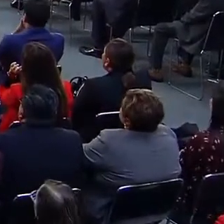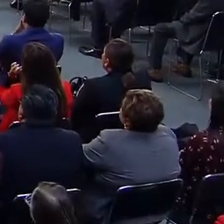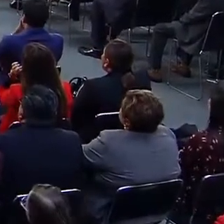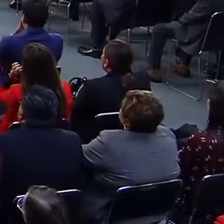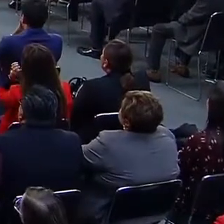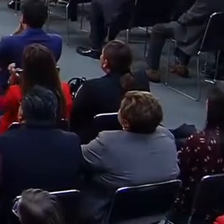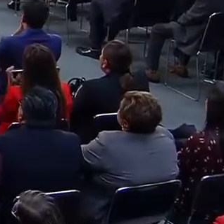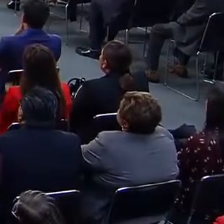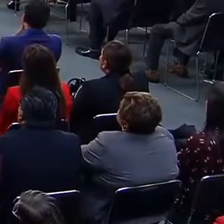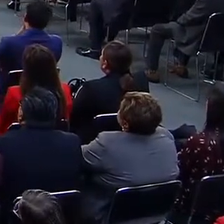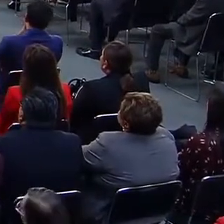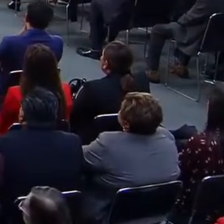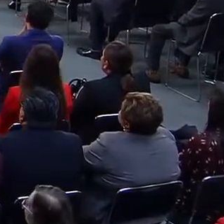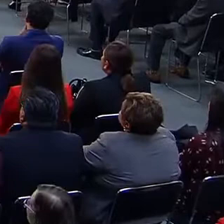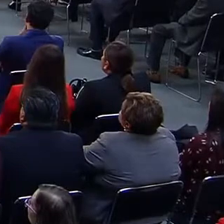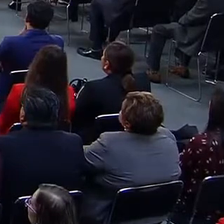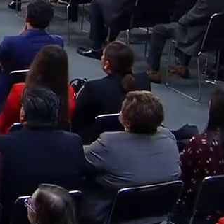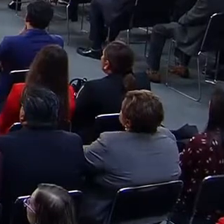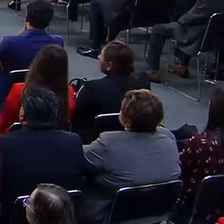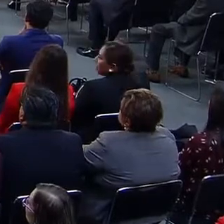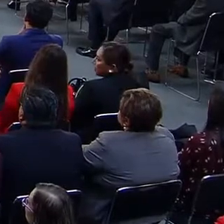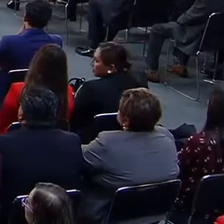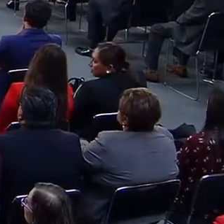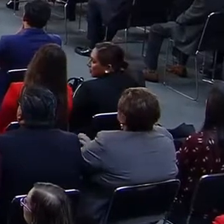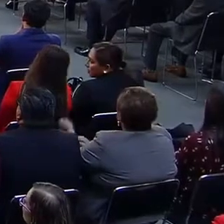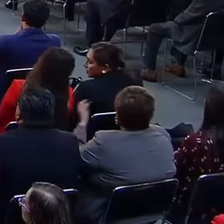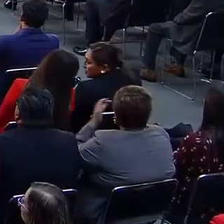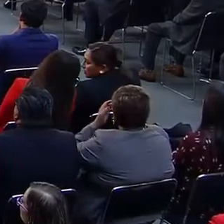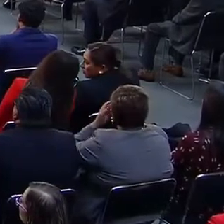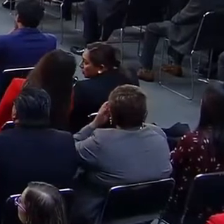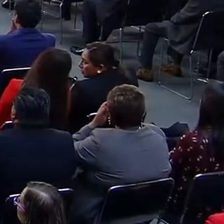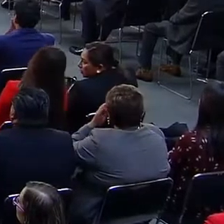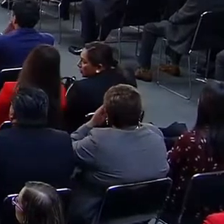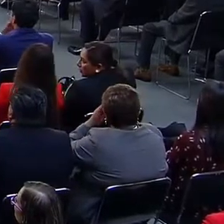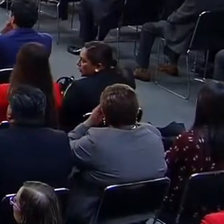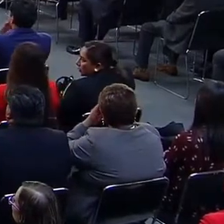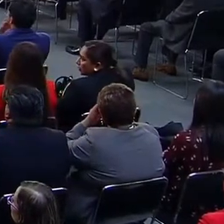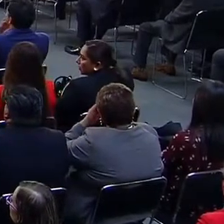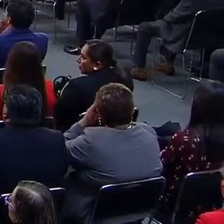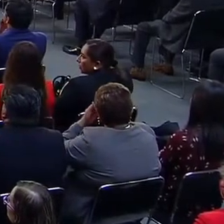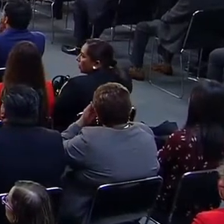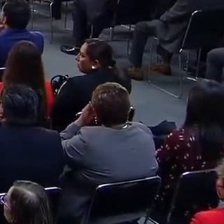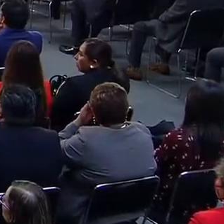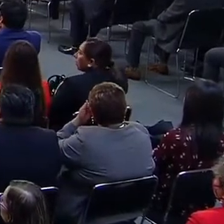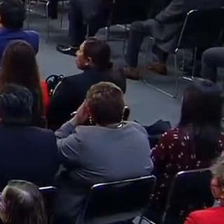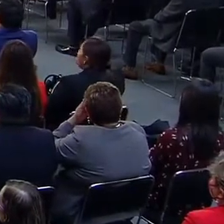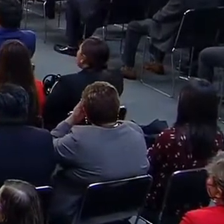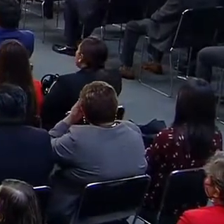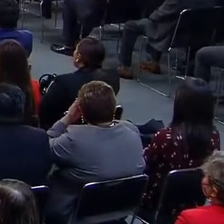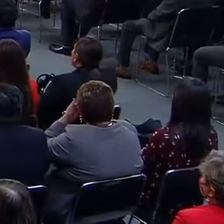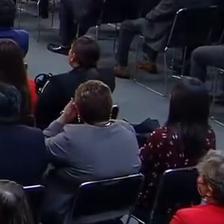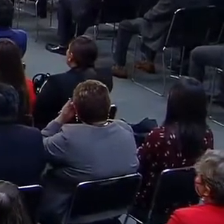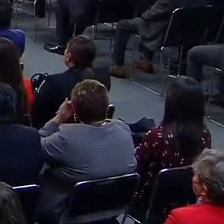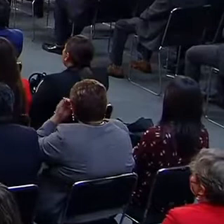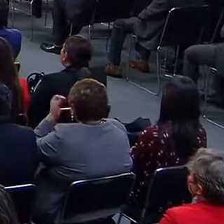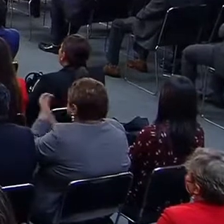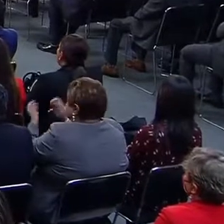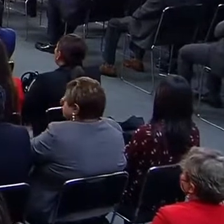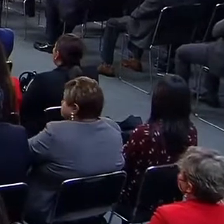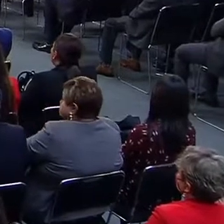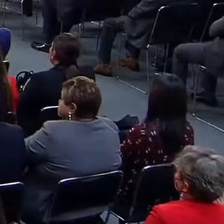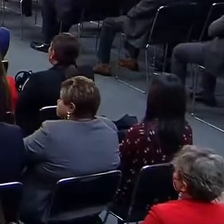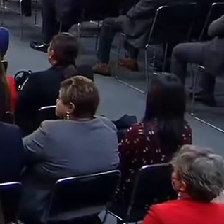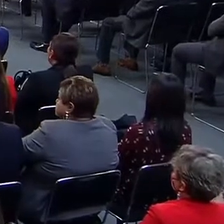Diputadas y diputados que participamos con mucho orgullo apoyando la